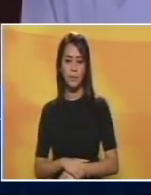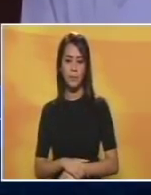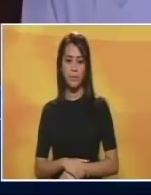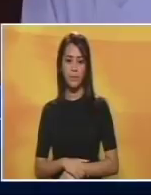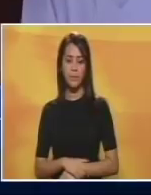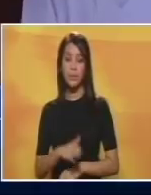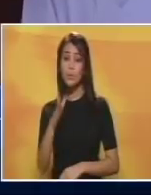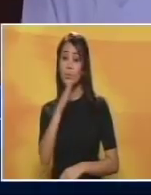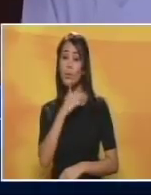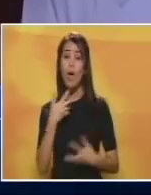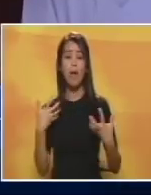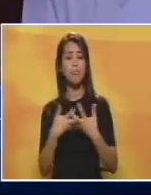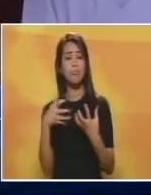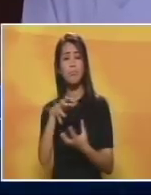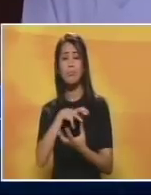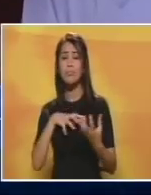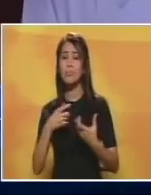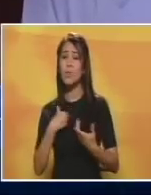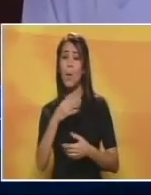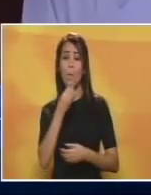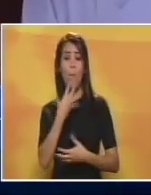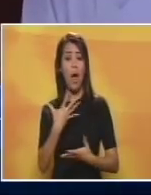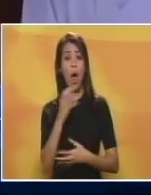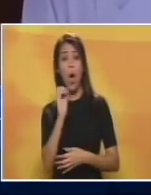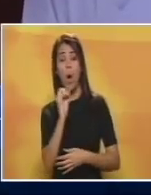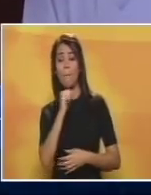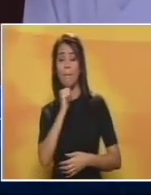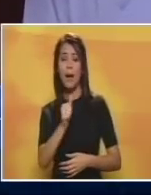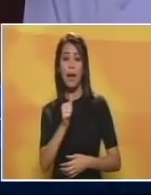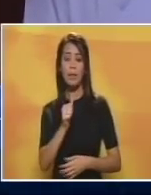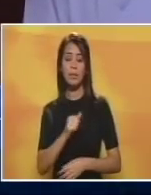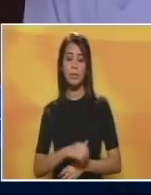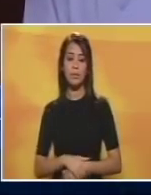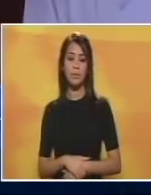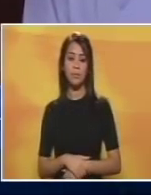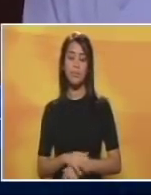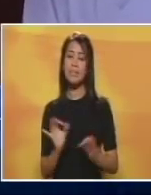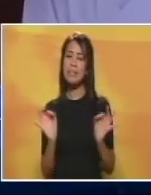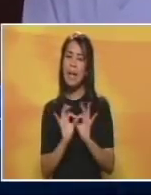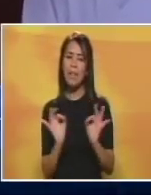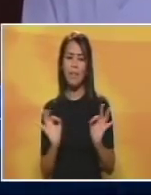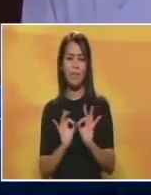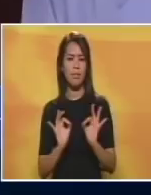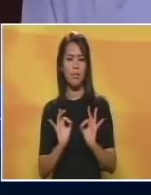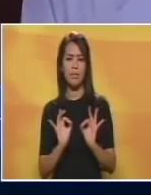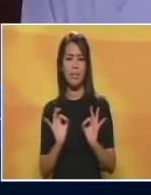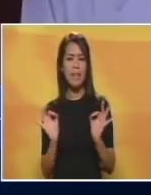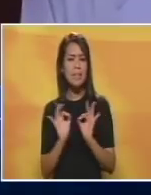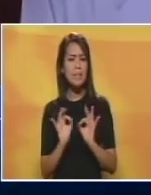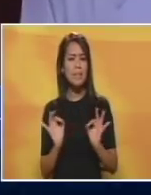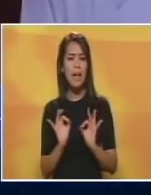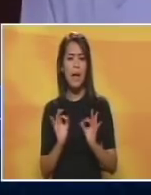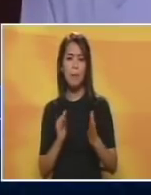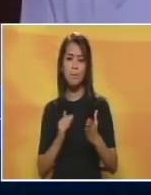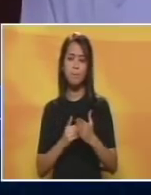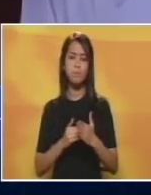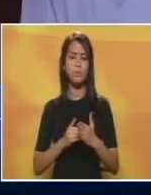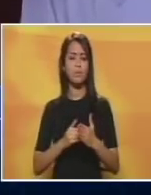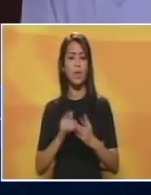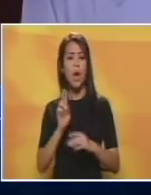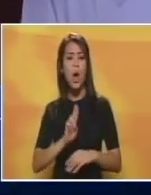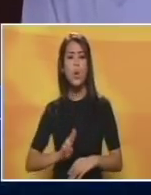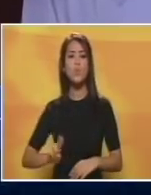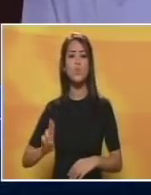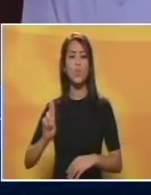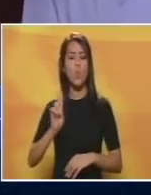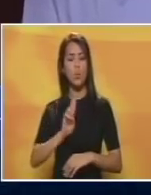No existe una guerra buena o una guerra mala, y nada puede justificar el uso